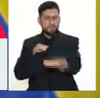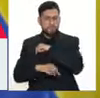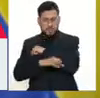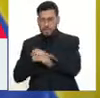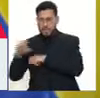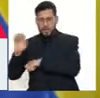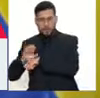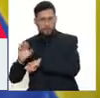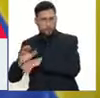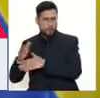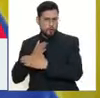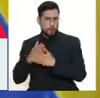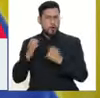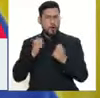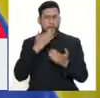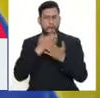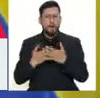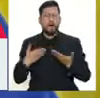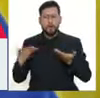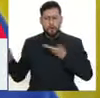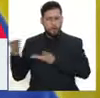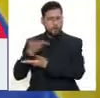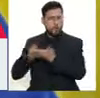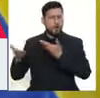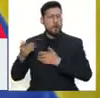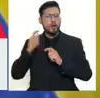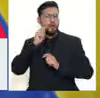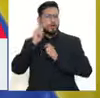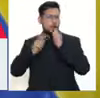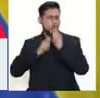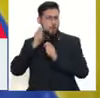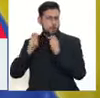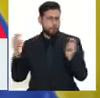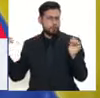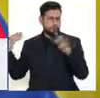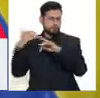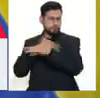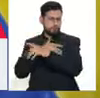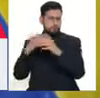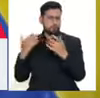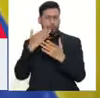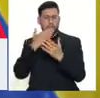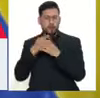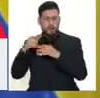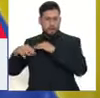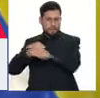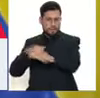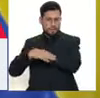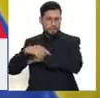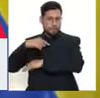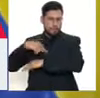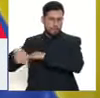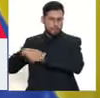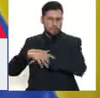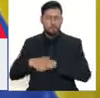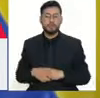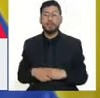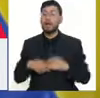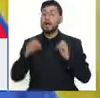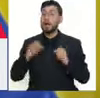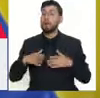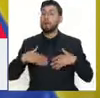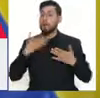países e incrementar los flujos de turismo en ambos lados de la frontera, lo cual